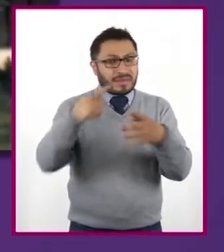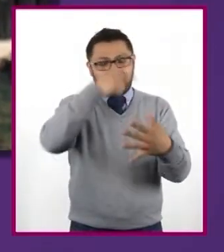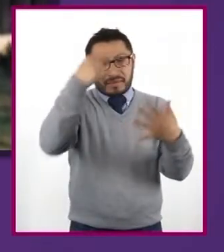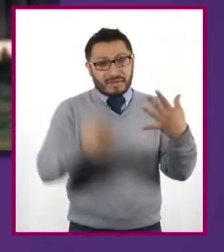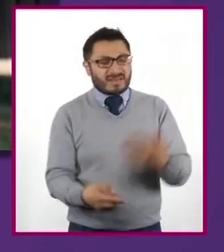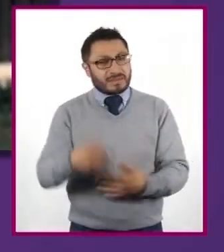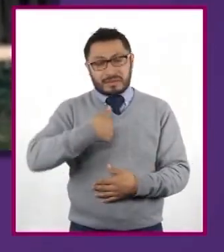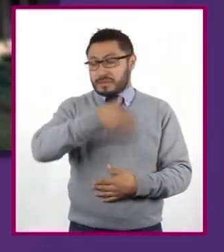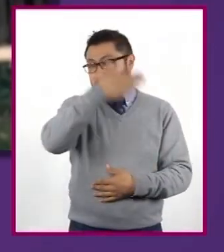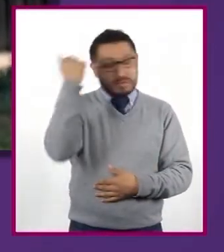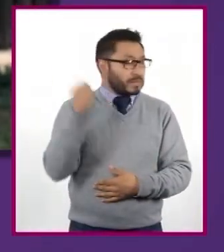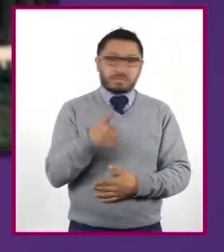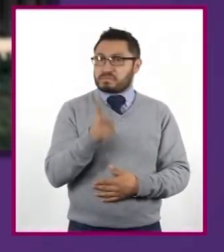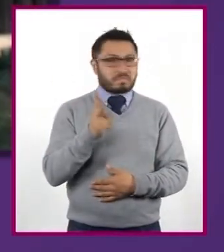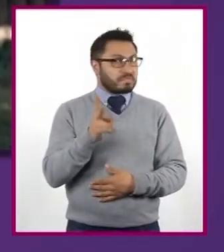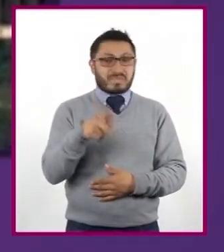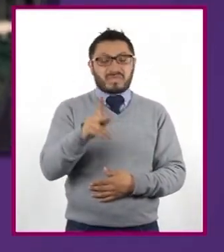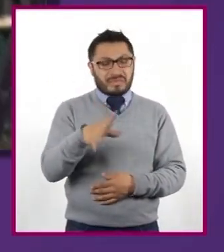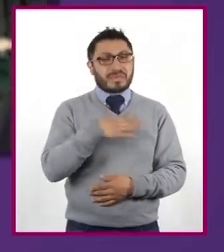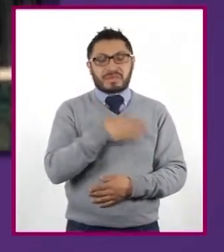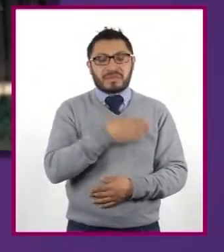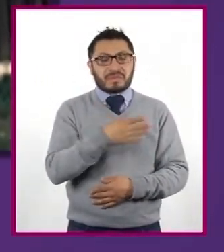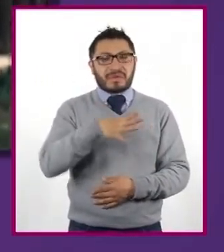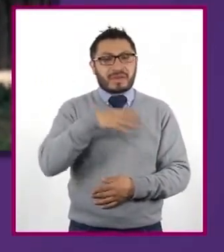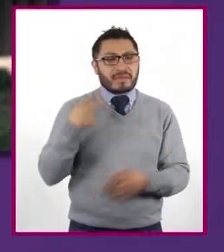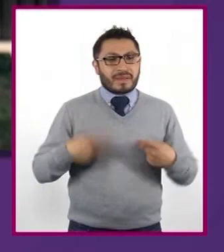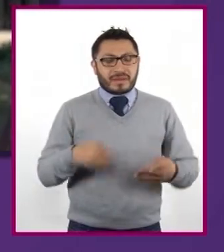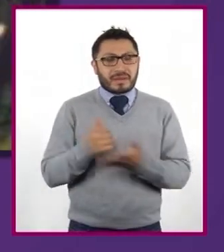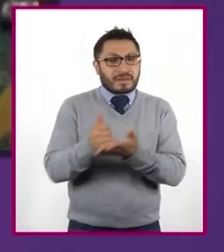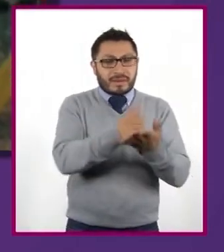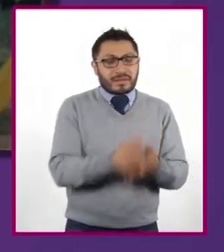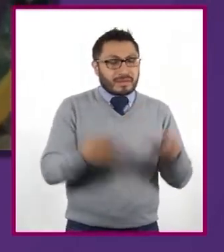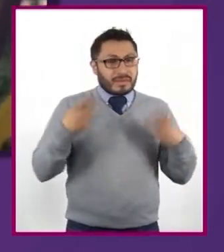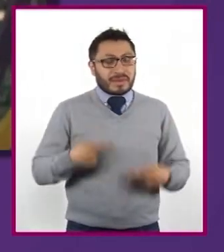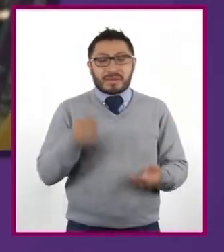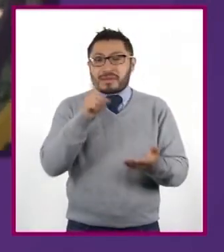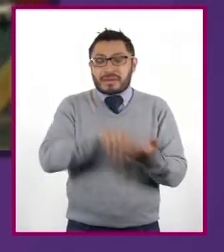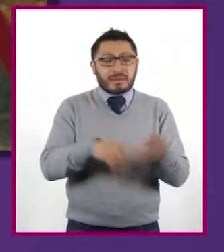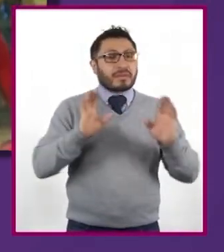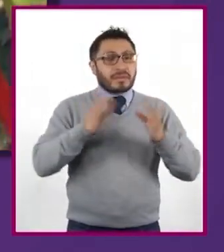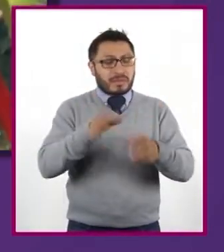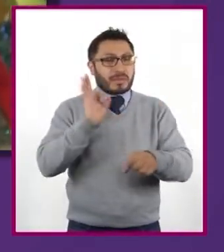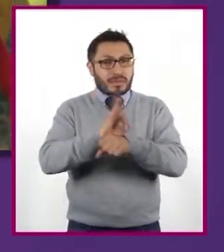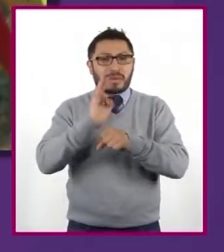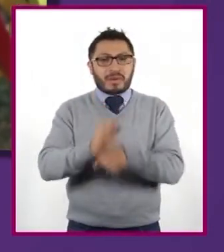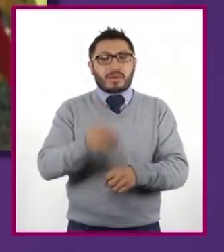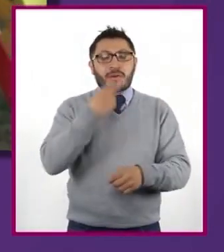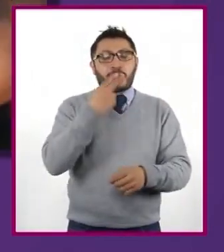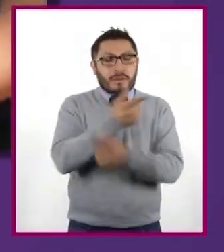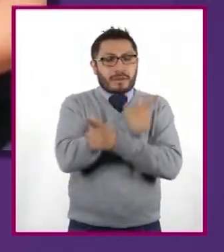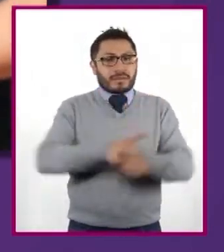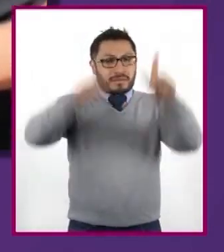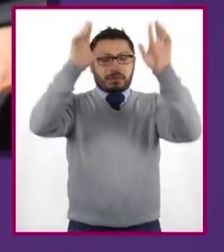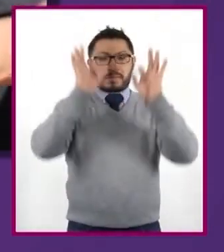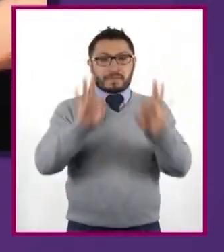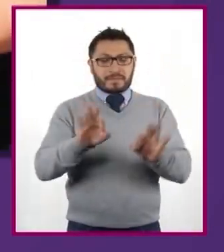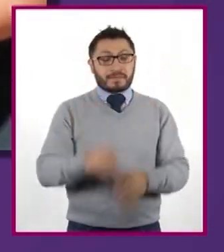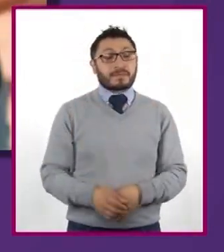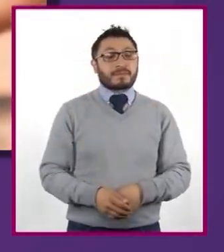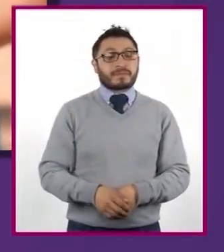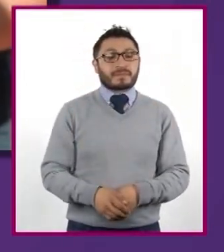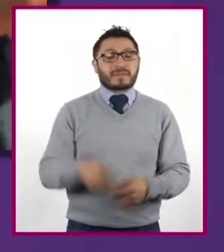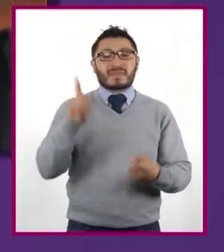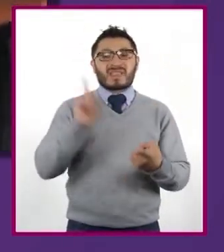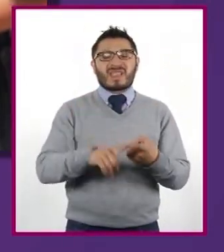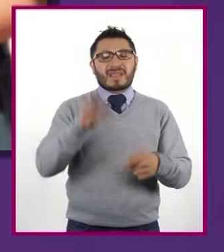Pero qué bueno que haya personas que ayuden a la gente, incluso a las comunidades, a defender y ejercer sus libertades. ¿A quiénes más